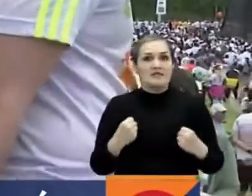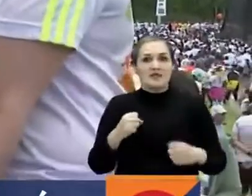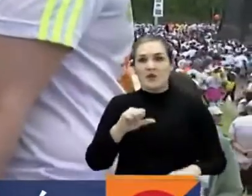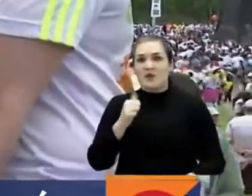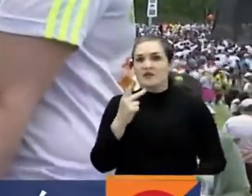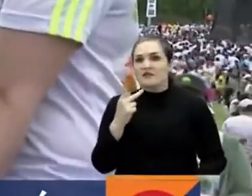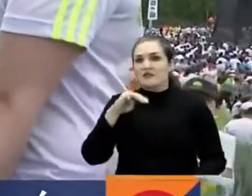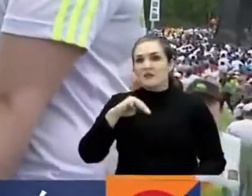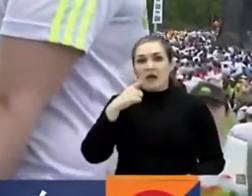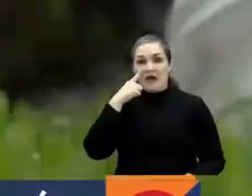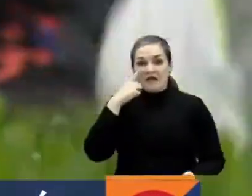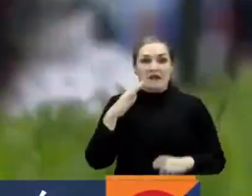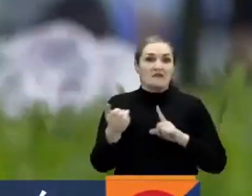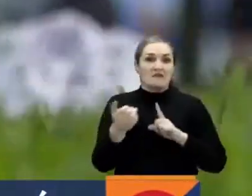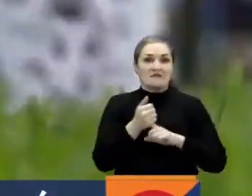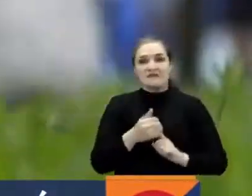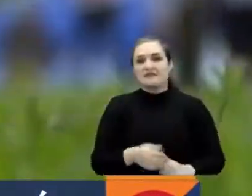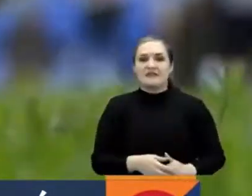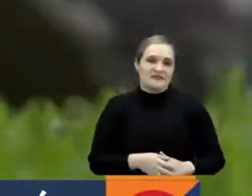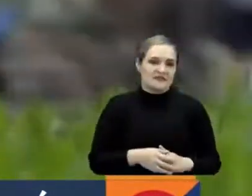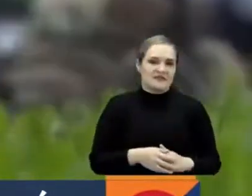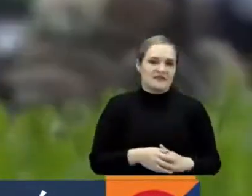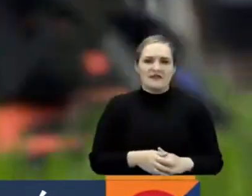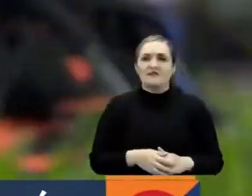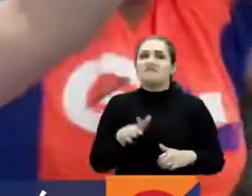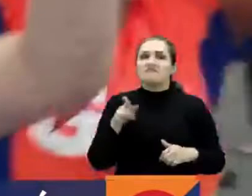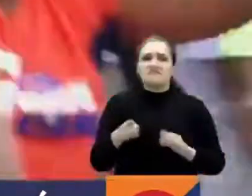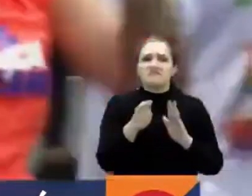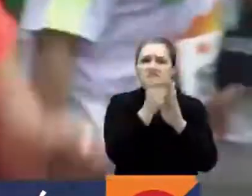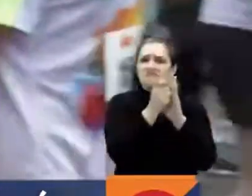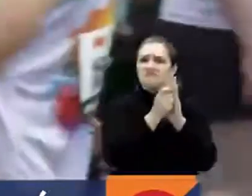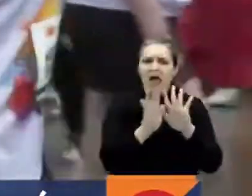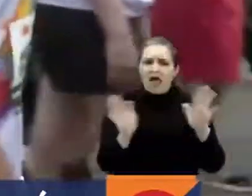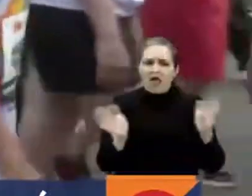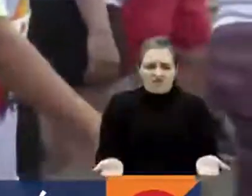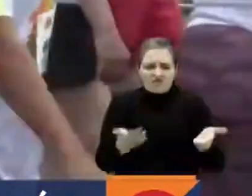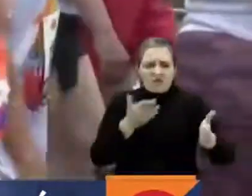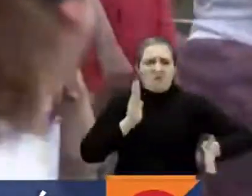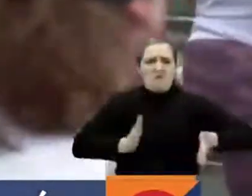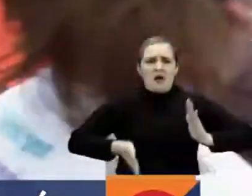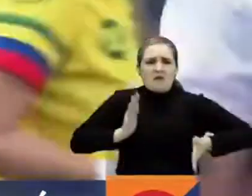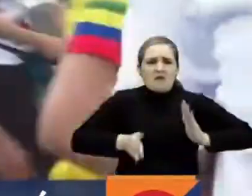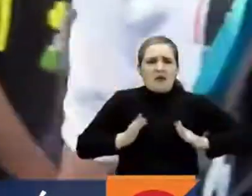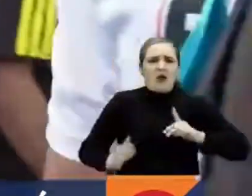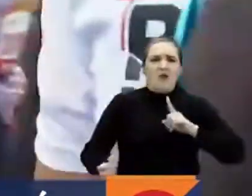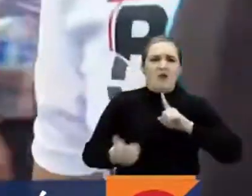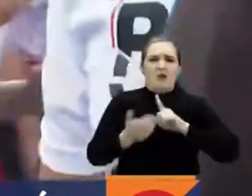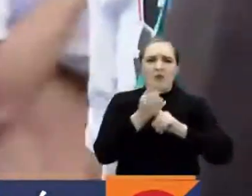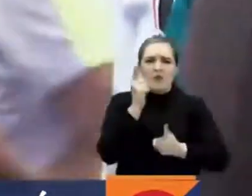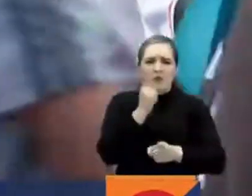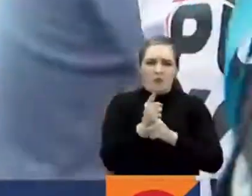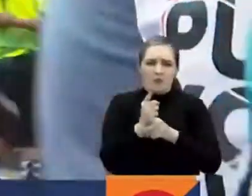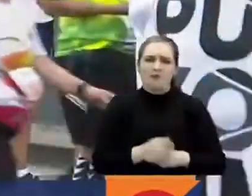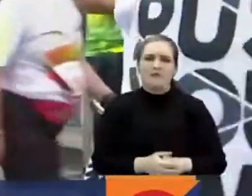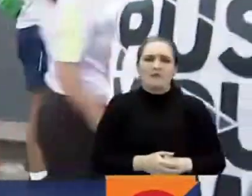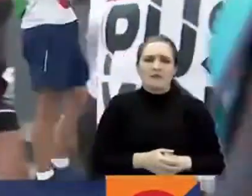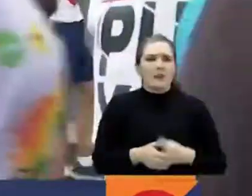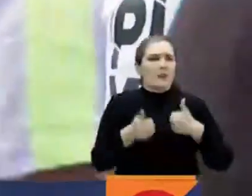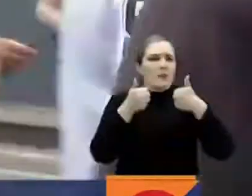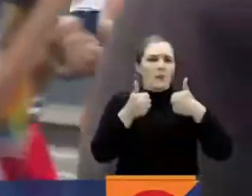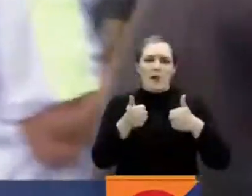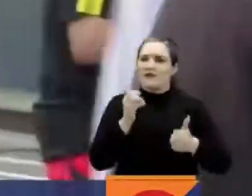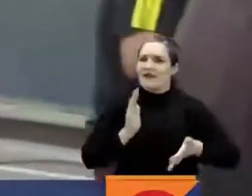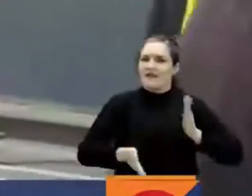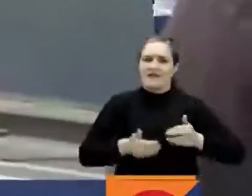vamos a ver si la completamos. Sin tantas condiciones, todos cumplieron y se cumplieron. Sí, muchísima, muy buena la